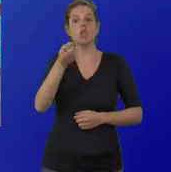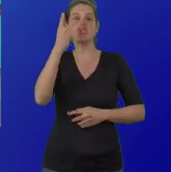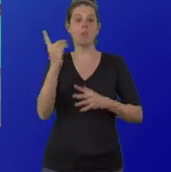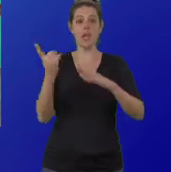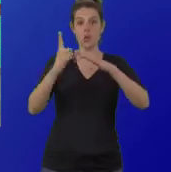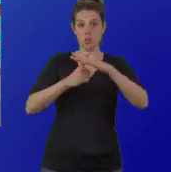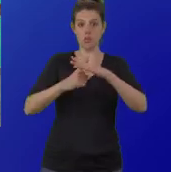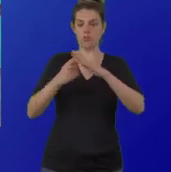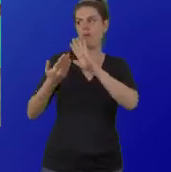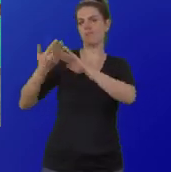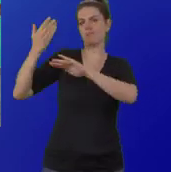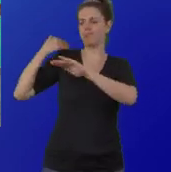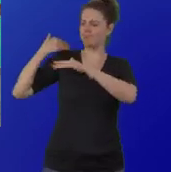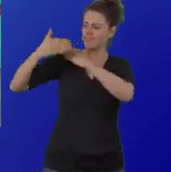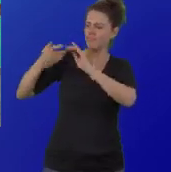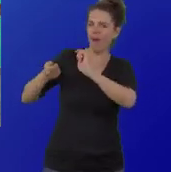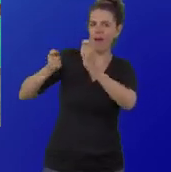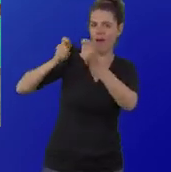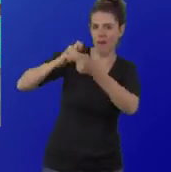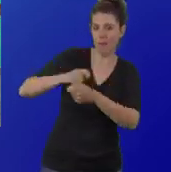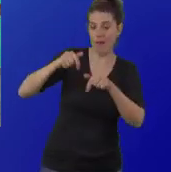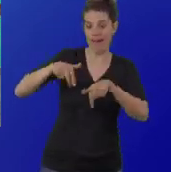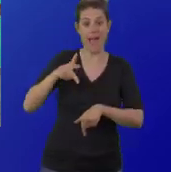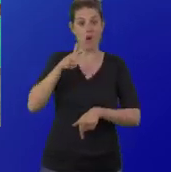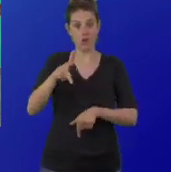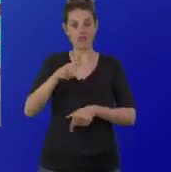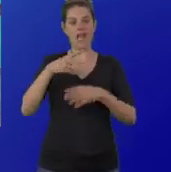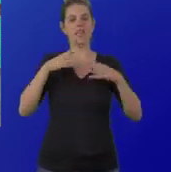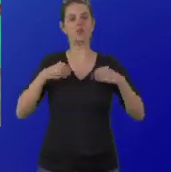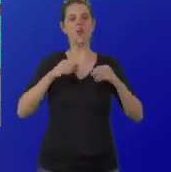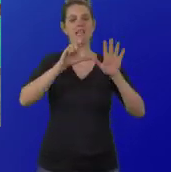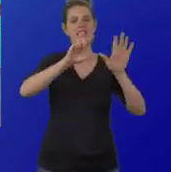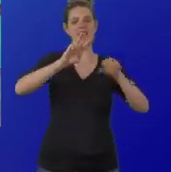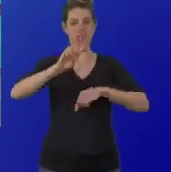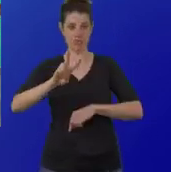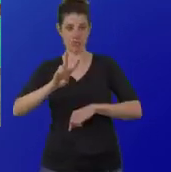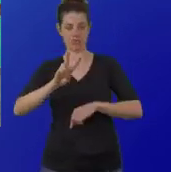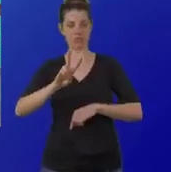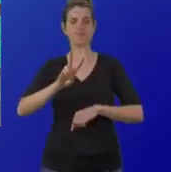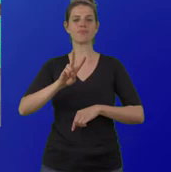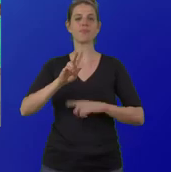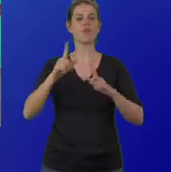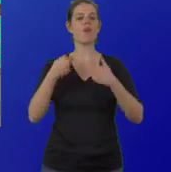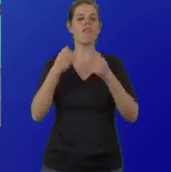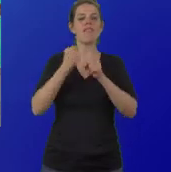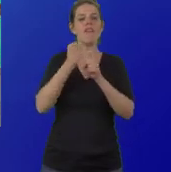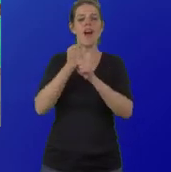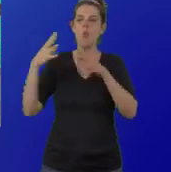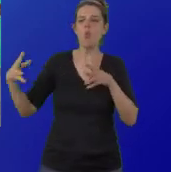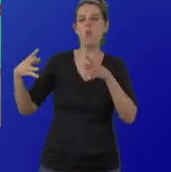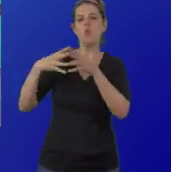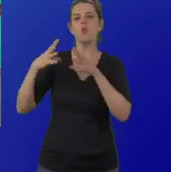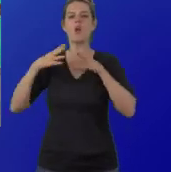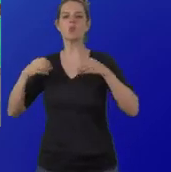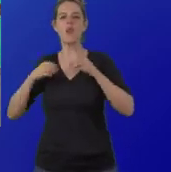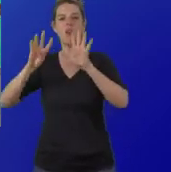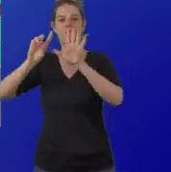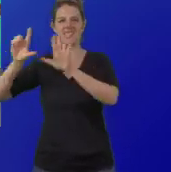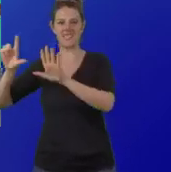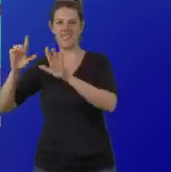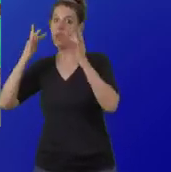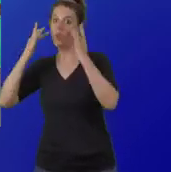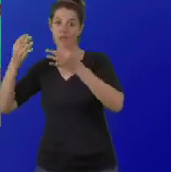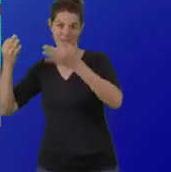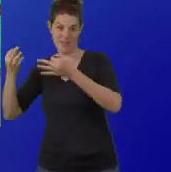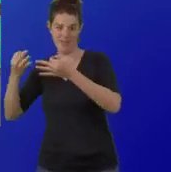de inclusión ha ido evolucionando. Nosotros acá en Rocha, en la escuela número 72, trabajamos de manera conjunta con la escuela 97 de